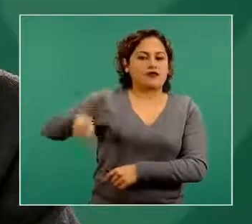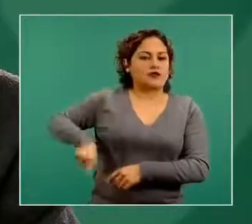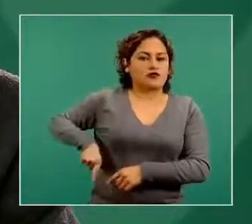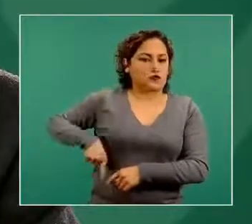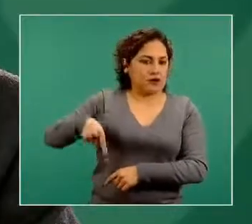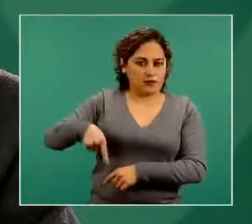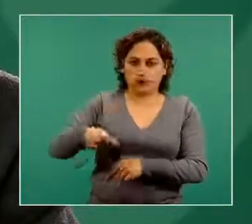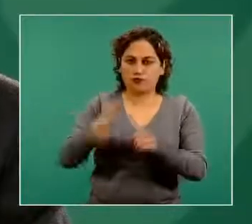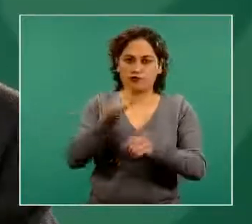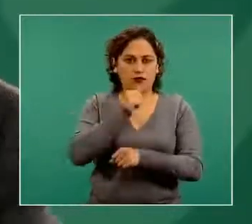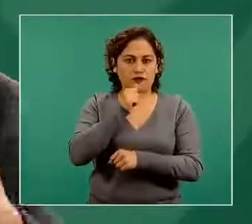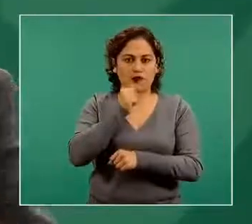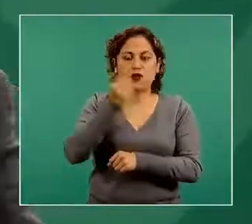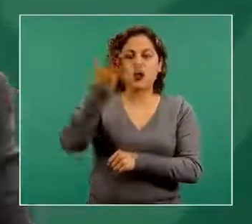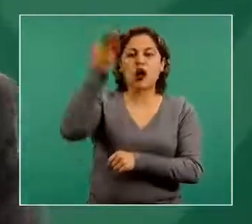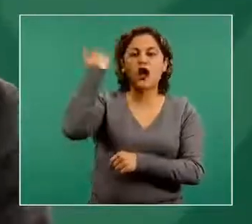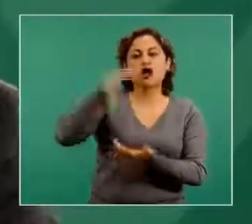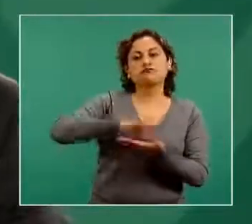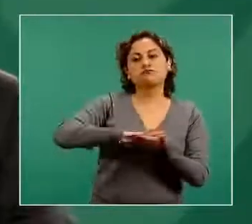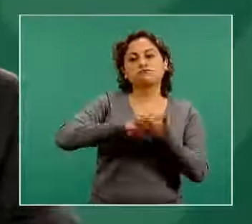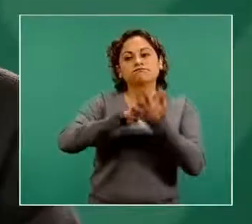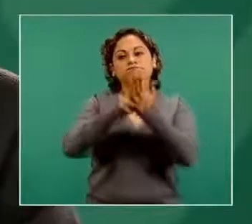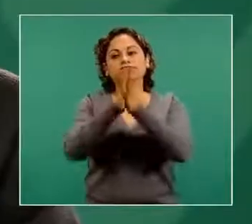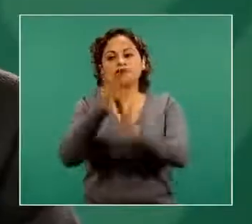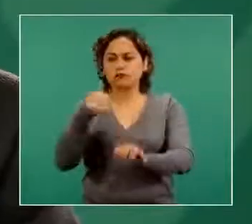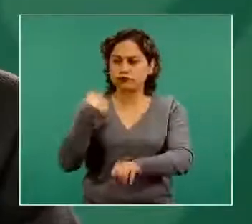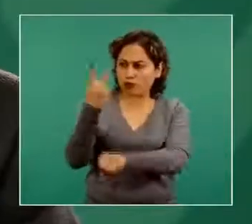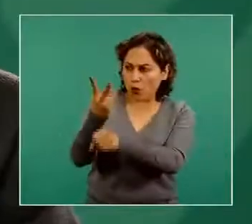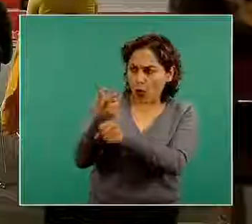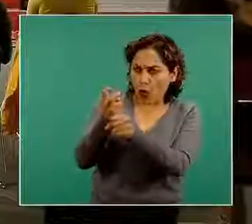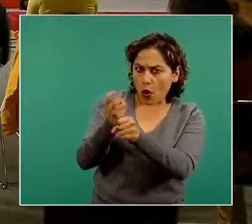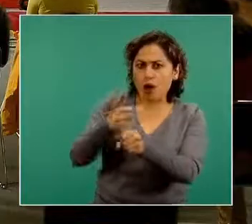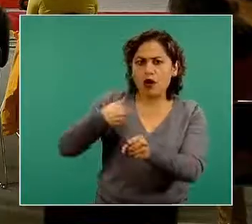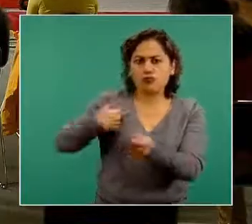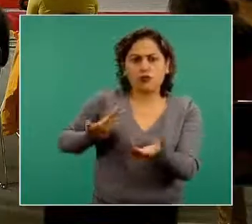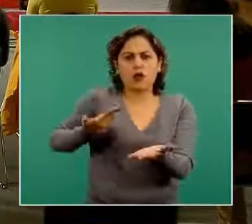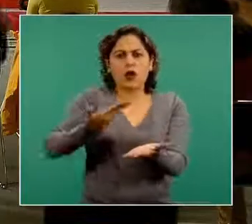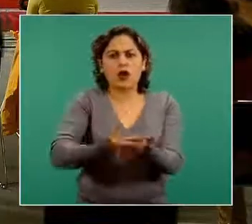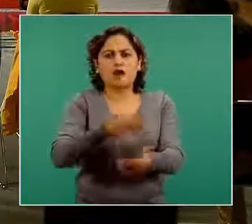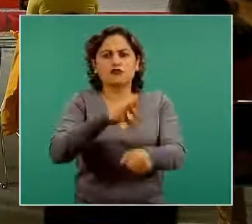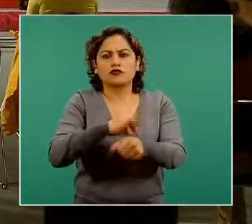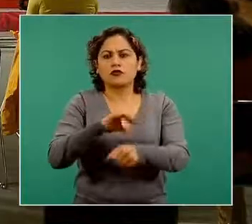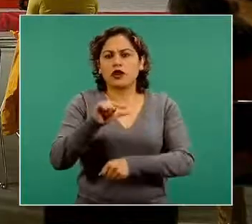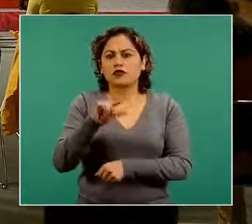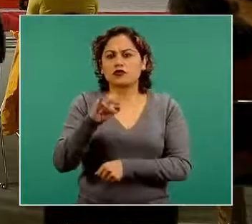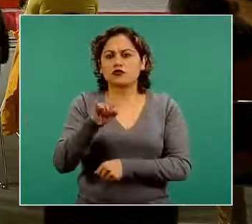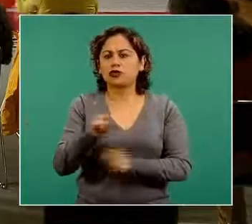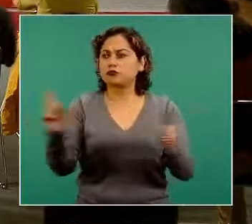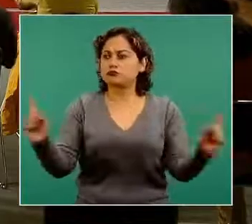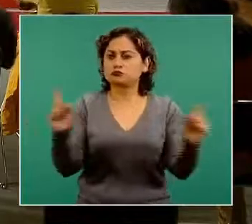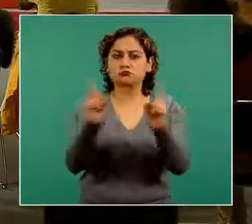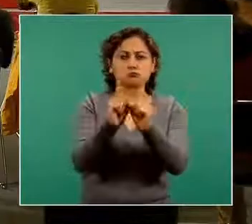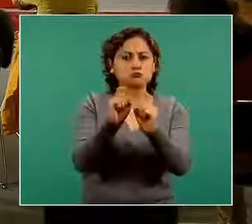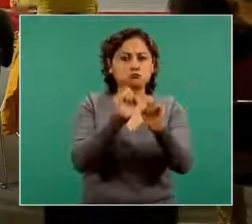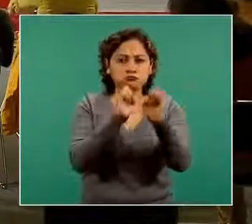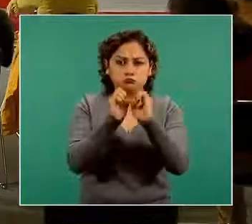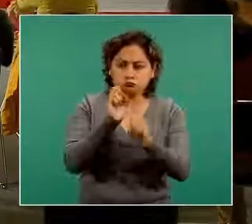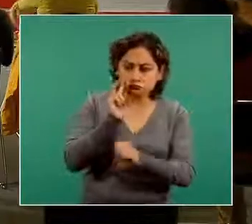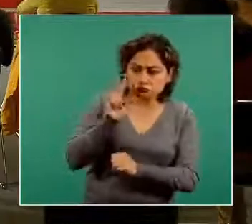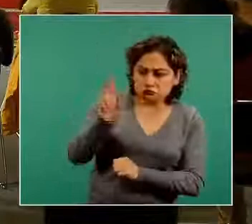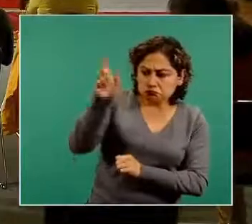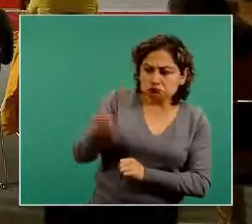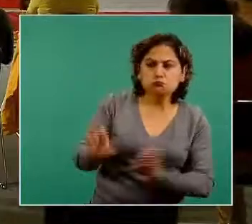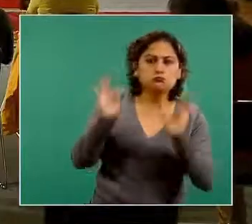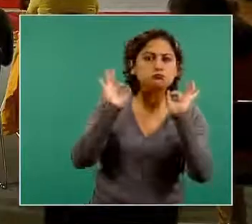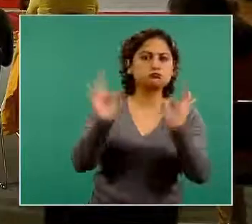en el grupo de transición. En su momento formulé la propuesta al doctor Alcocer, la entrevistó, le pareció una excelente candidata. La